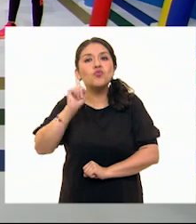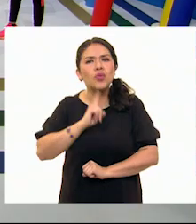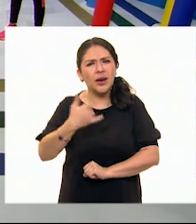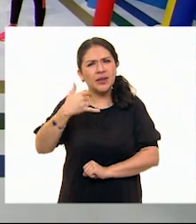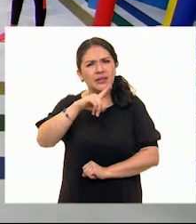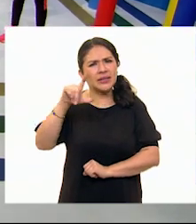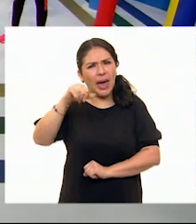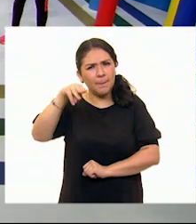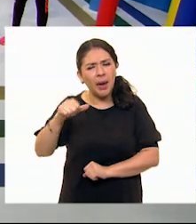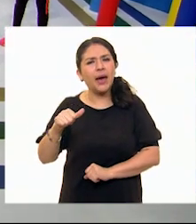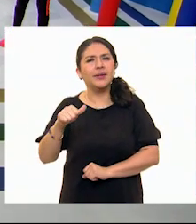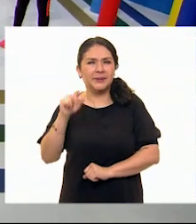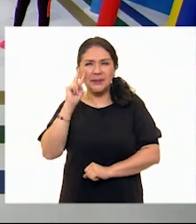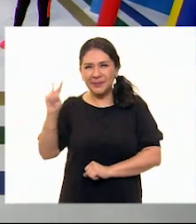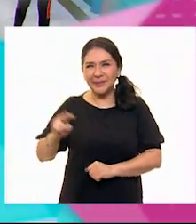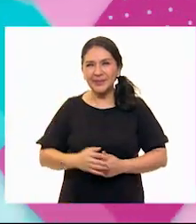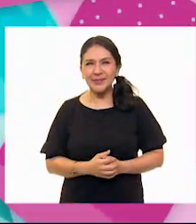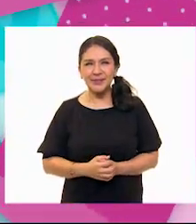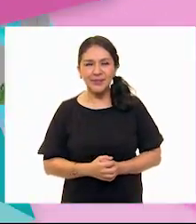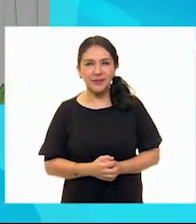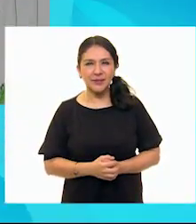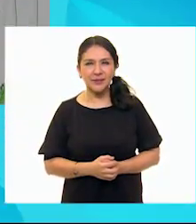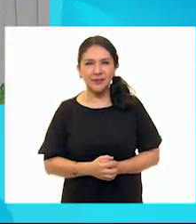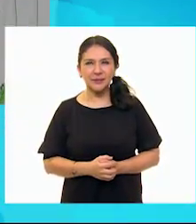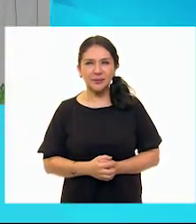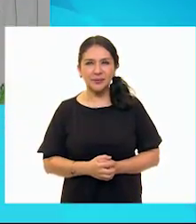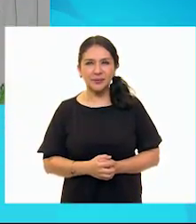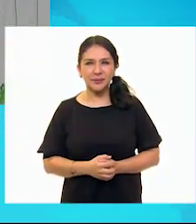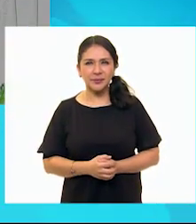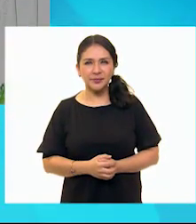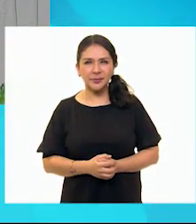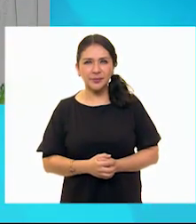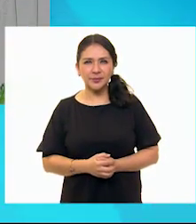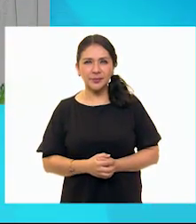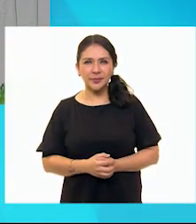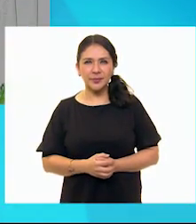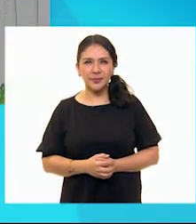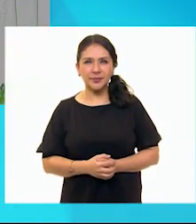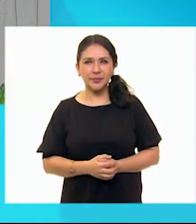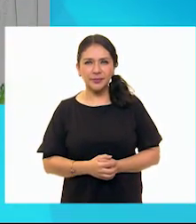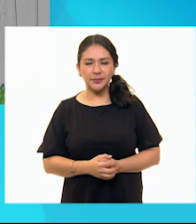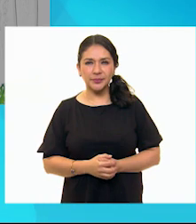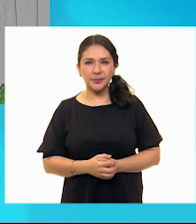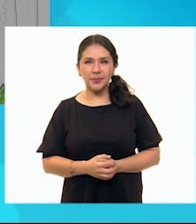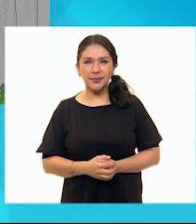y nuestro amigo el camello. ¿Vamos? Vamos. ¡Ay, hey, hey, hey, hey!